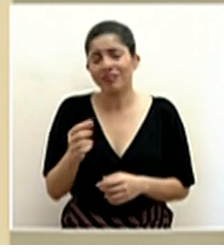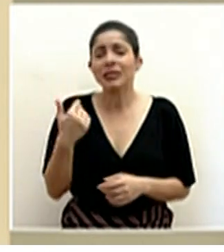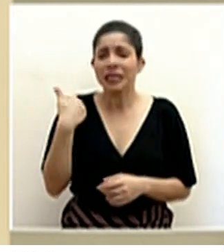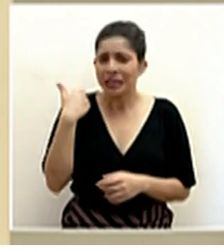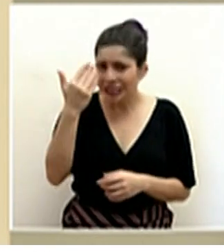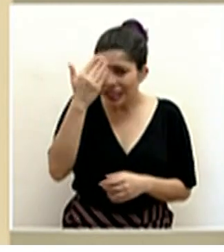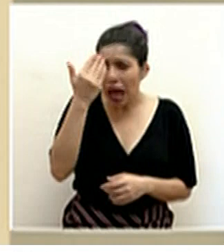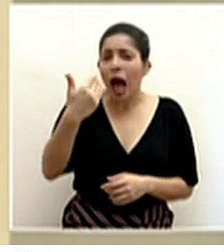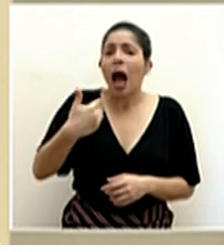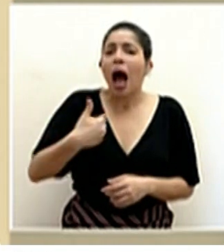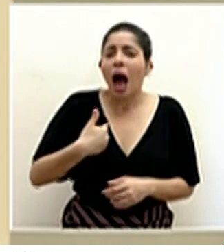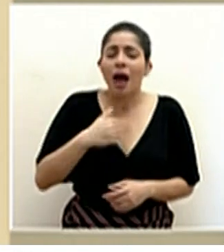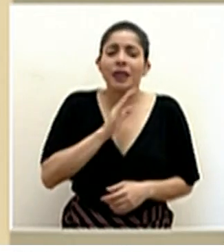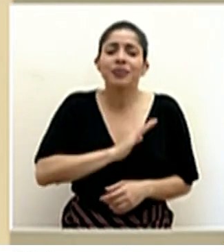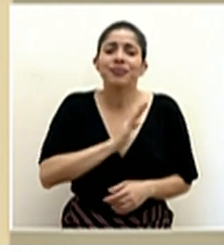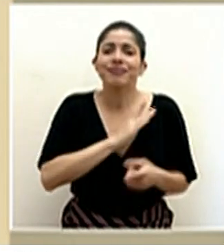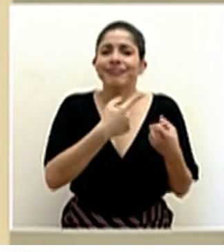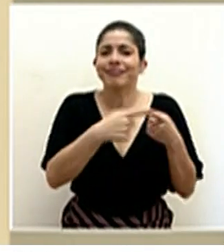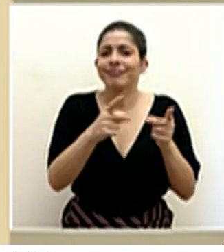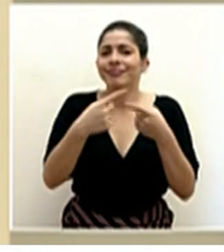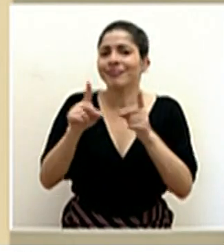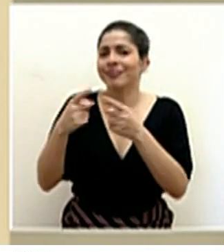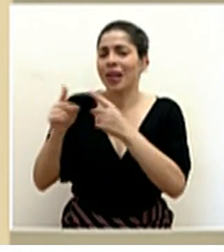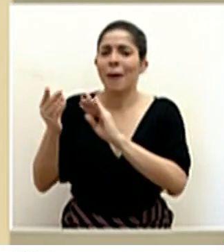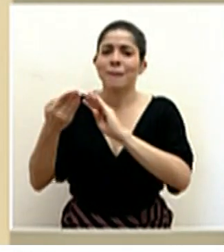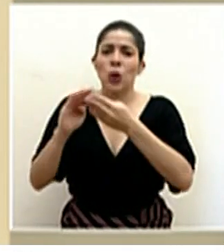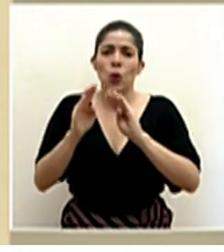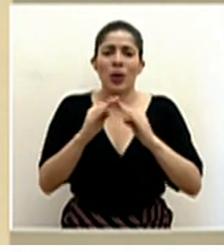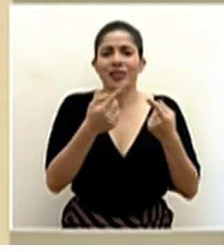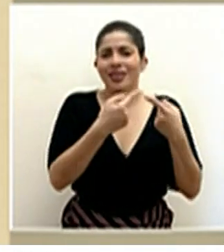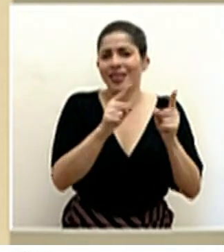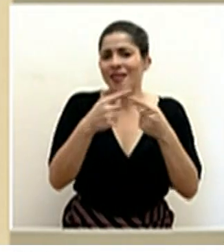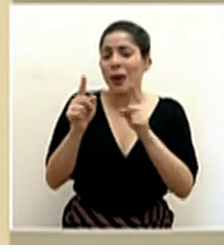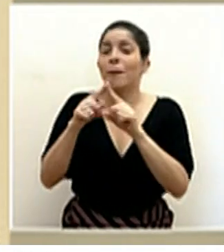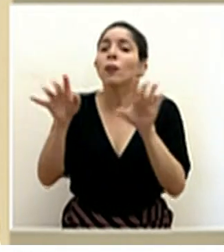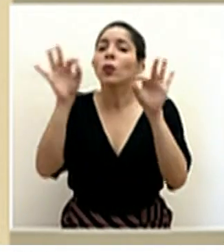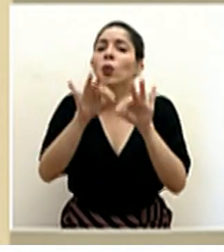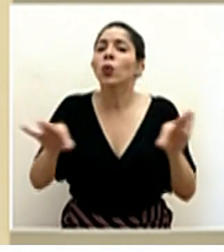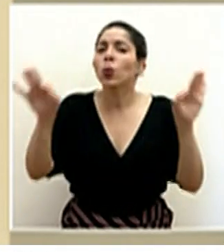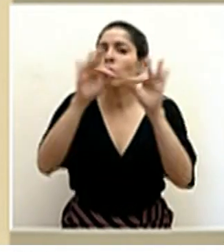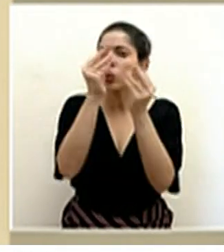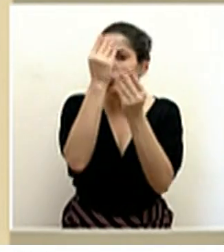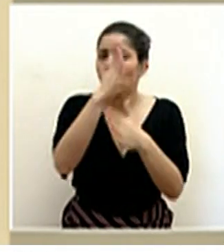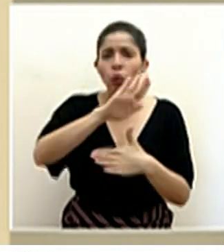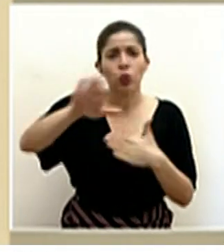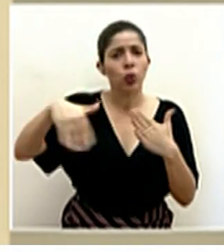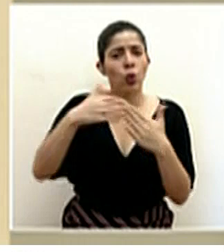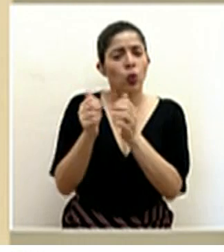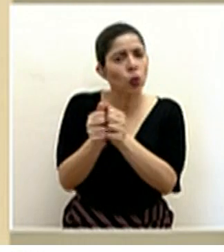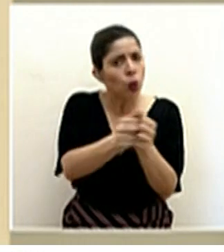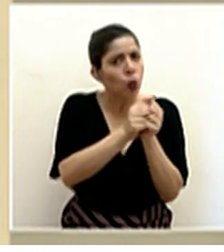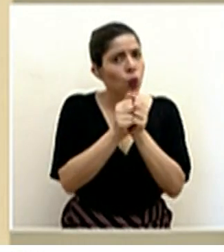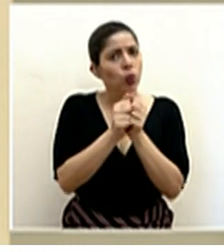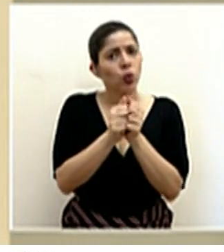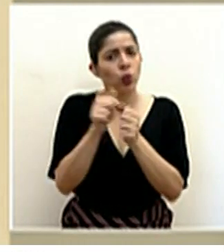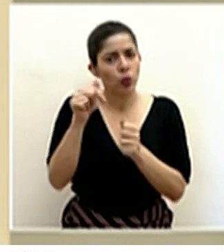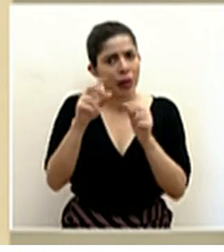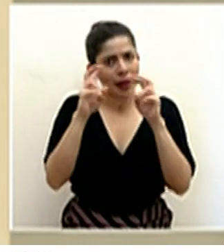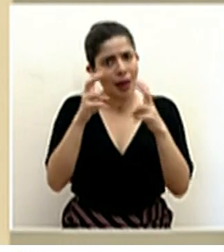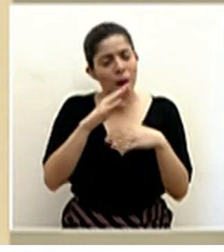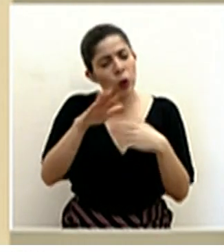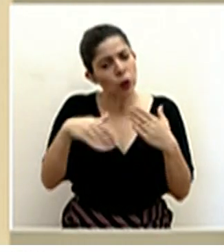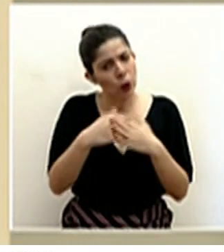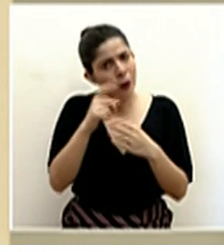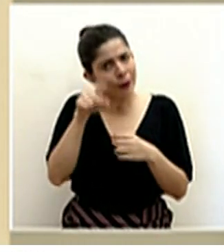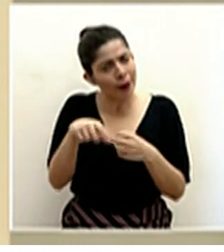hay diferentes características en las diferentes poblaciones. Lo que sí es importante es indicar que todos estamos juntos en esto y que todos tenemos que poner de nuestra